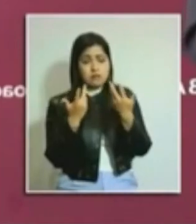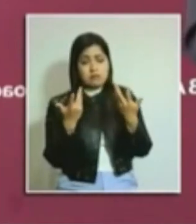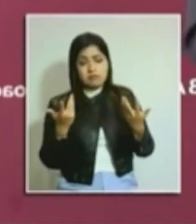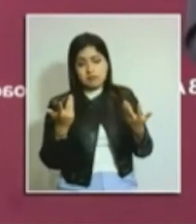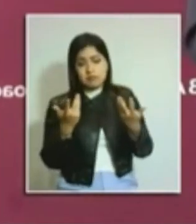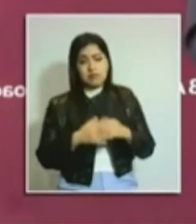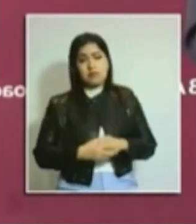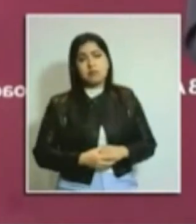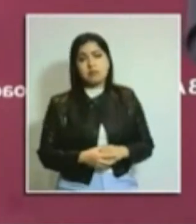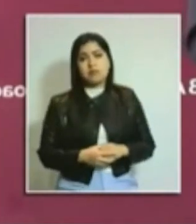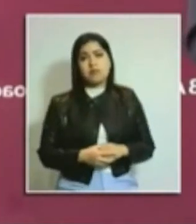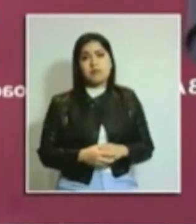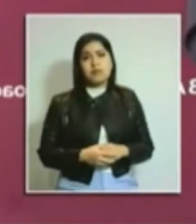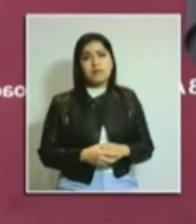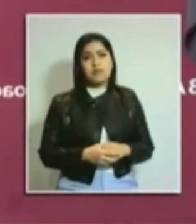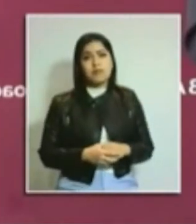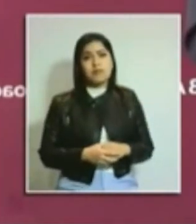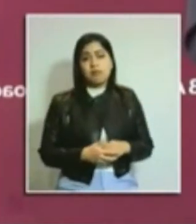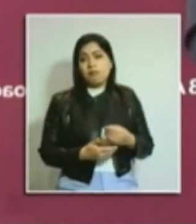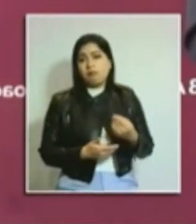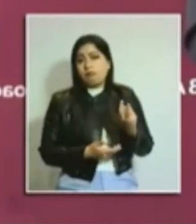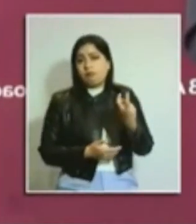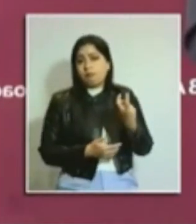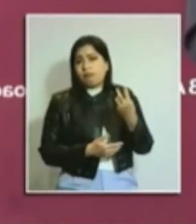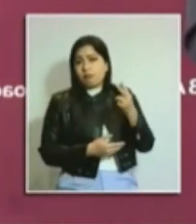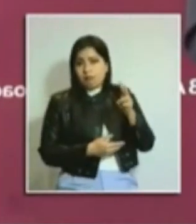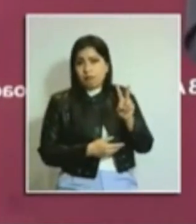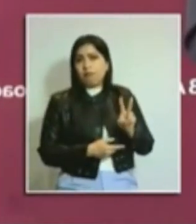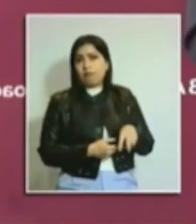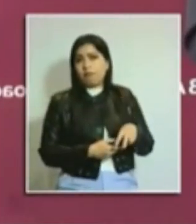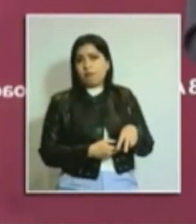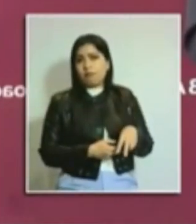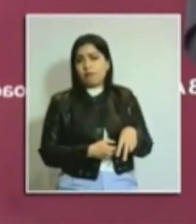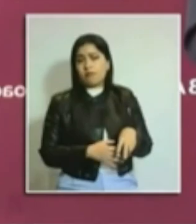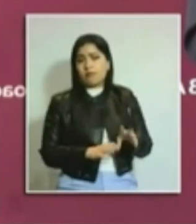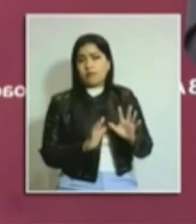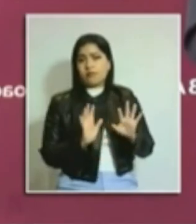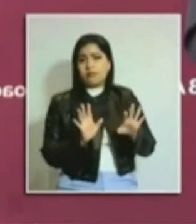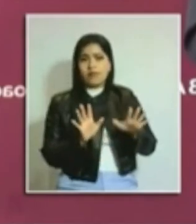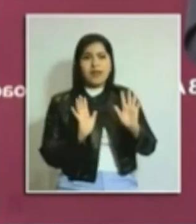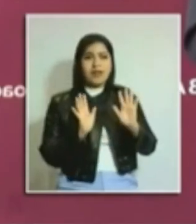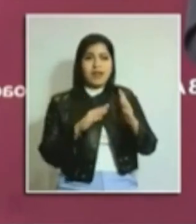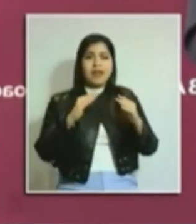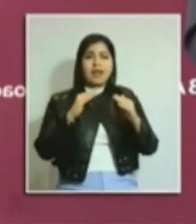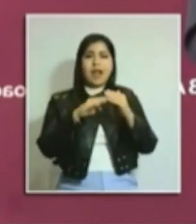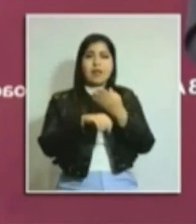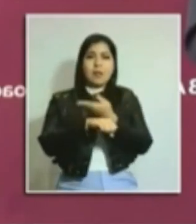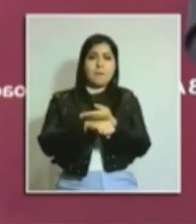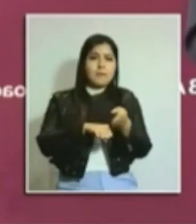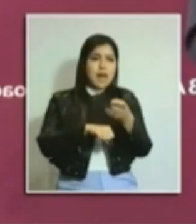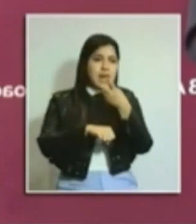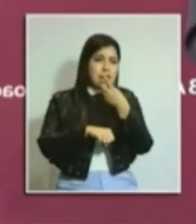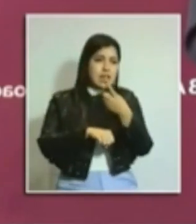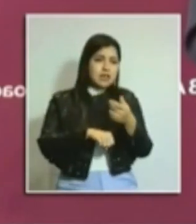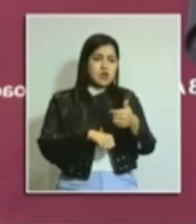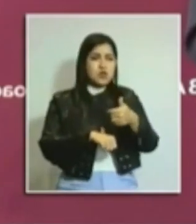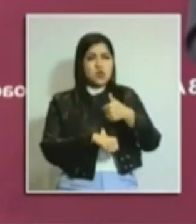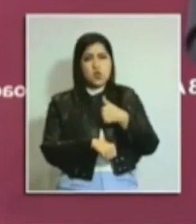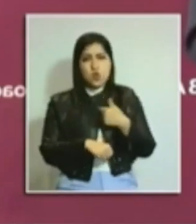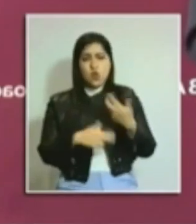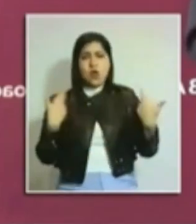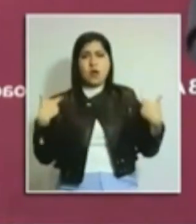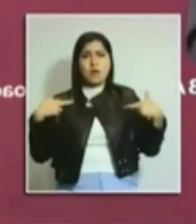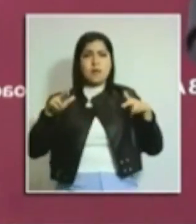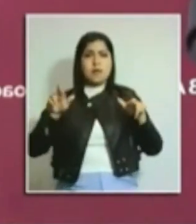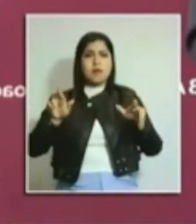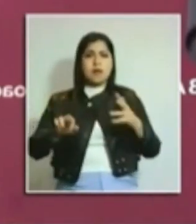Eso es la realidad. Como lo dijo la Casa Blanca, como lo digo yo como embajador de los Estados